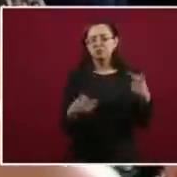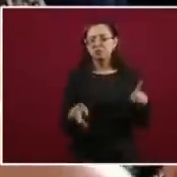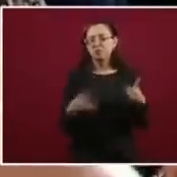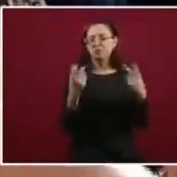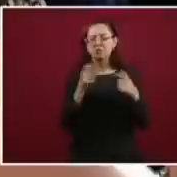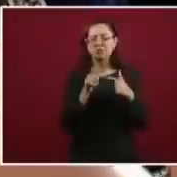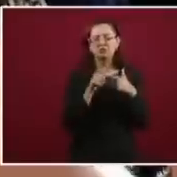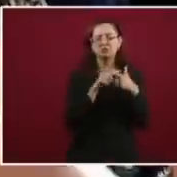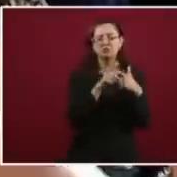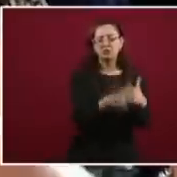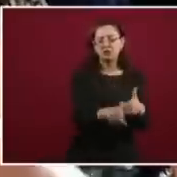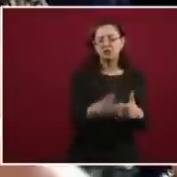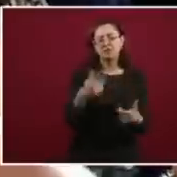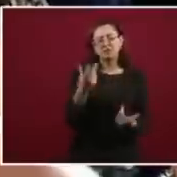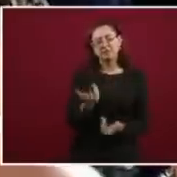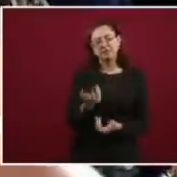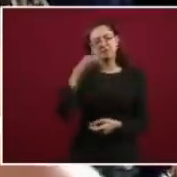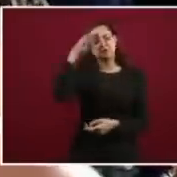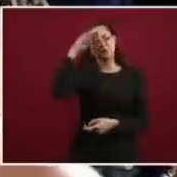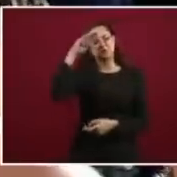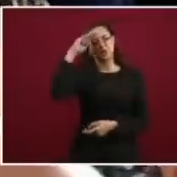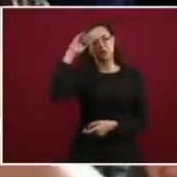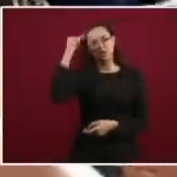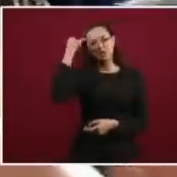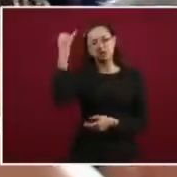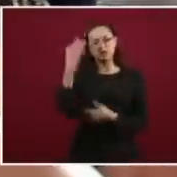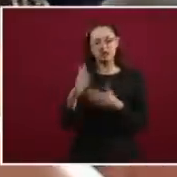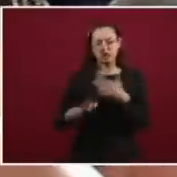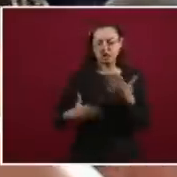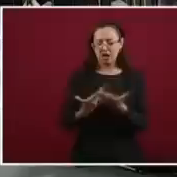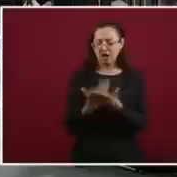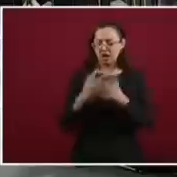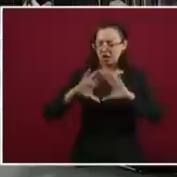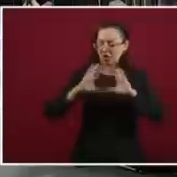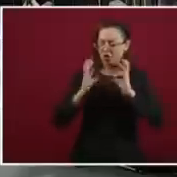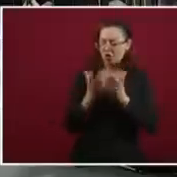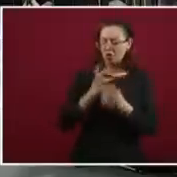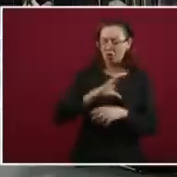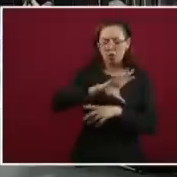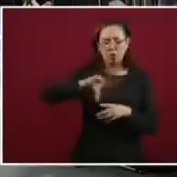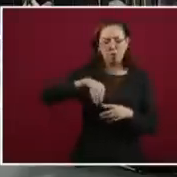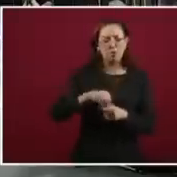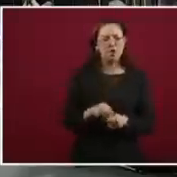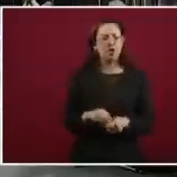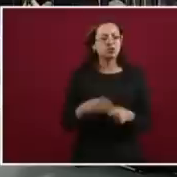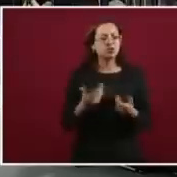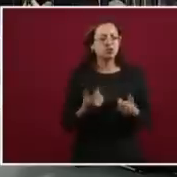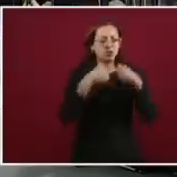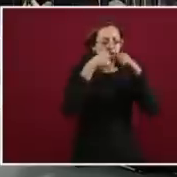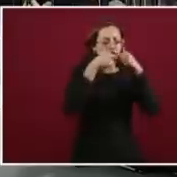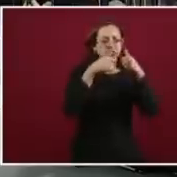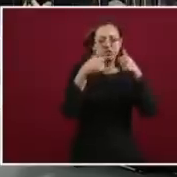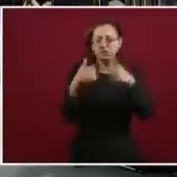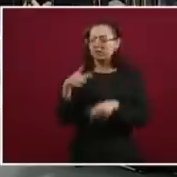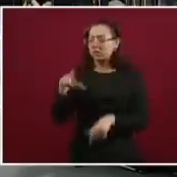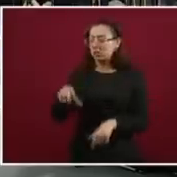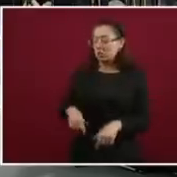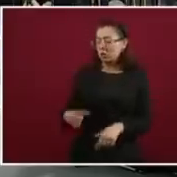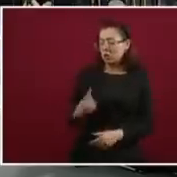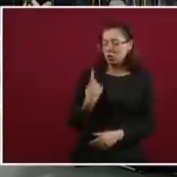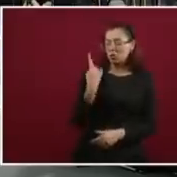por qué no empezar a pensar en una iniciativa global de esta naturaleza que vaya más más allá del gobierno de aquí